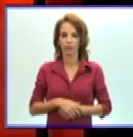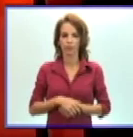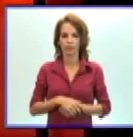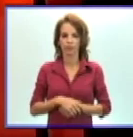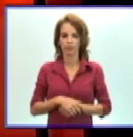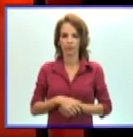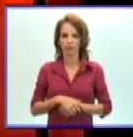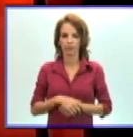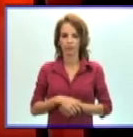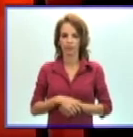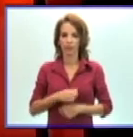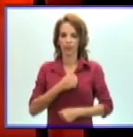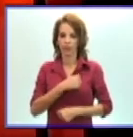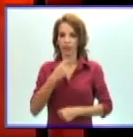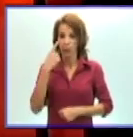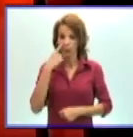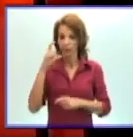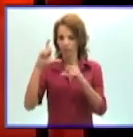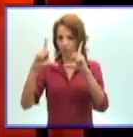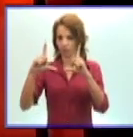imagen.